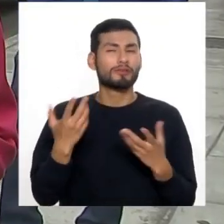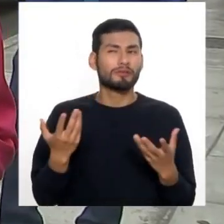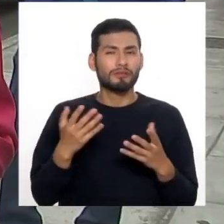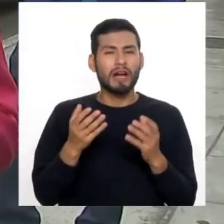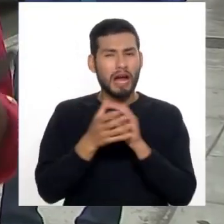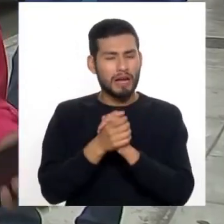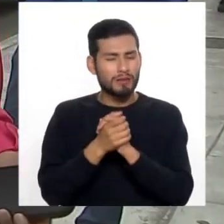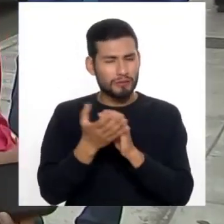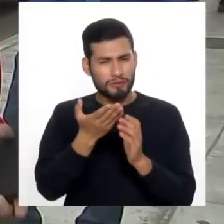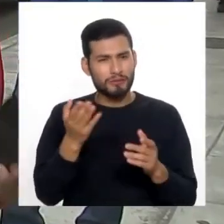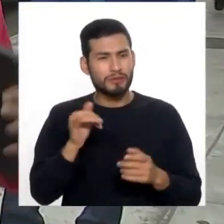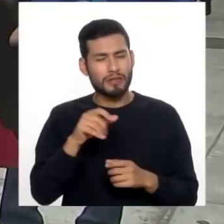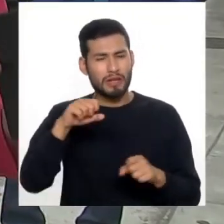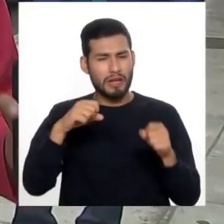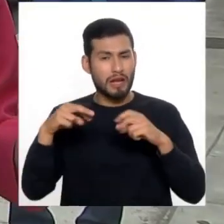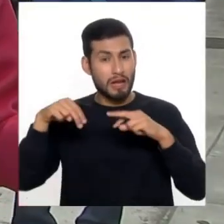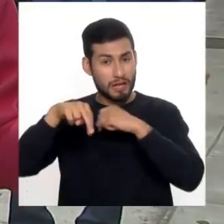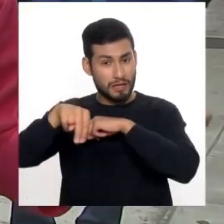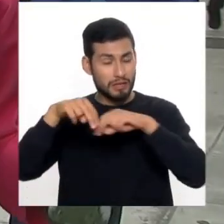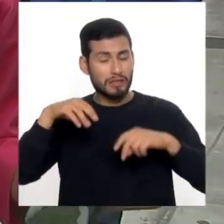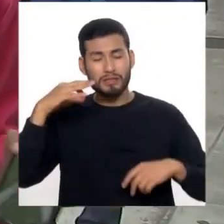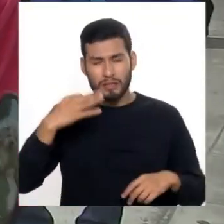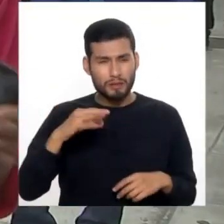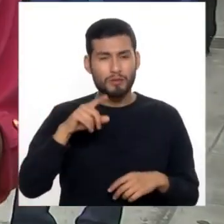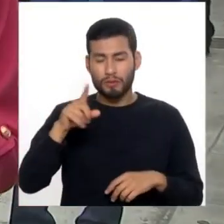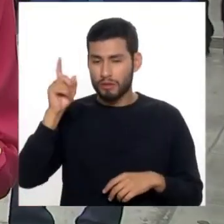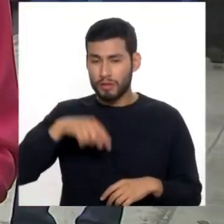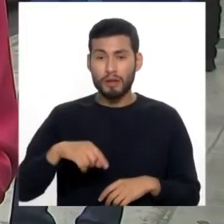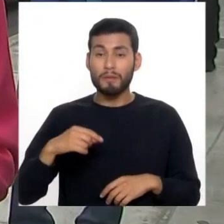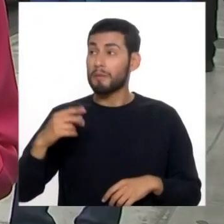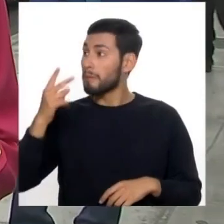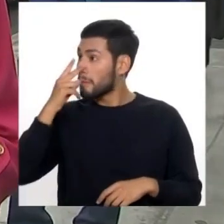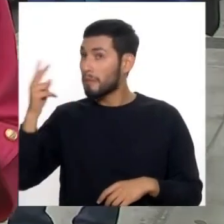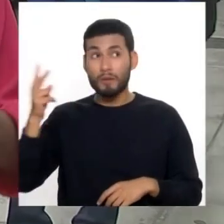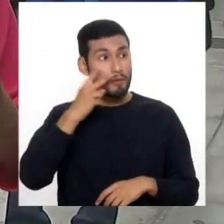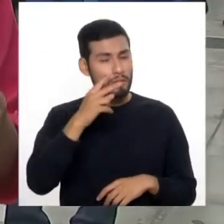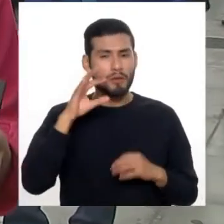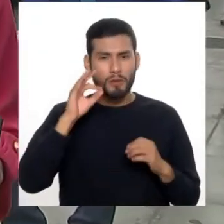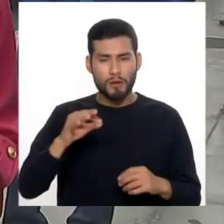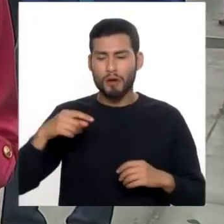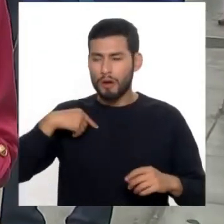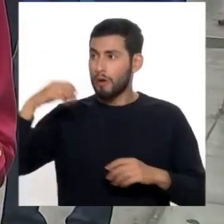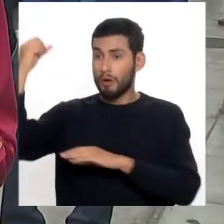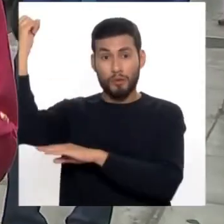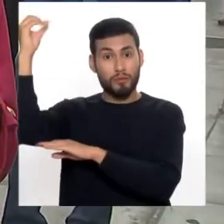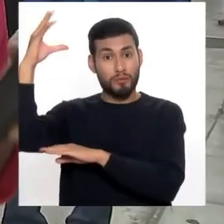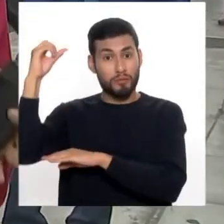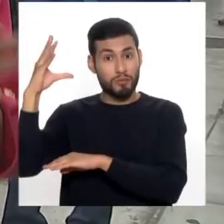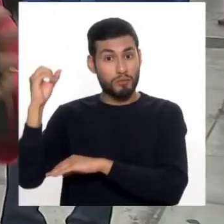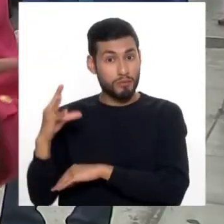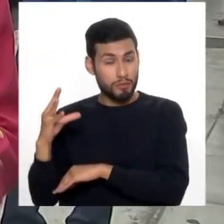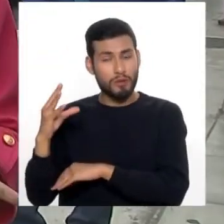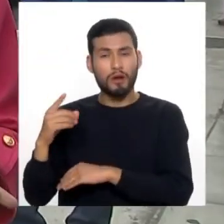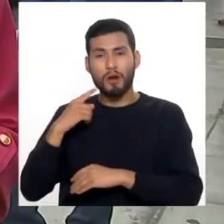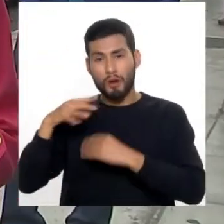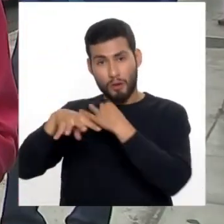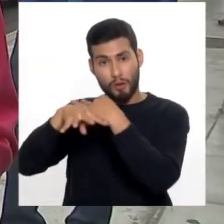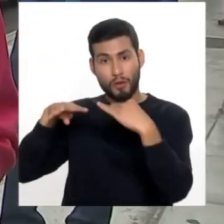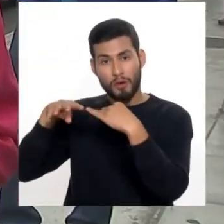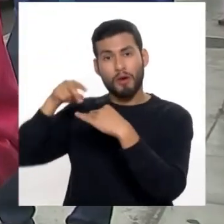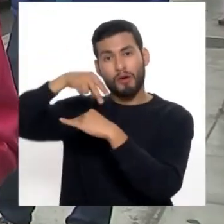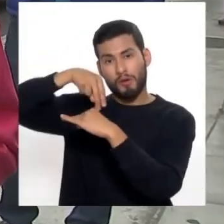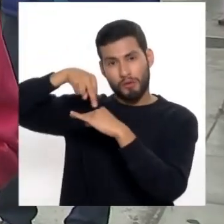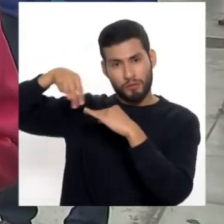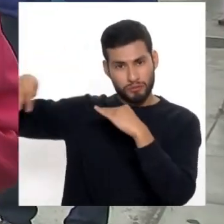nuestros amigos y también peatones, siempre cruzar debidamente viendo el semáforo. Así que para ambos